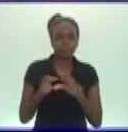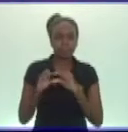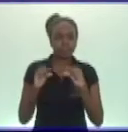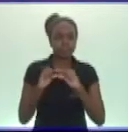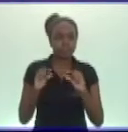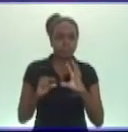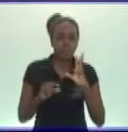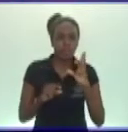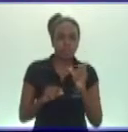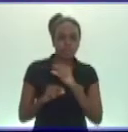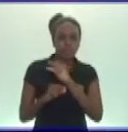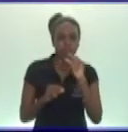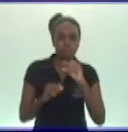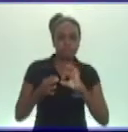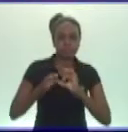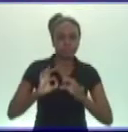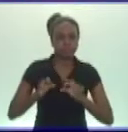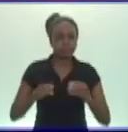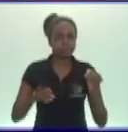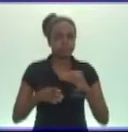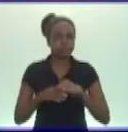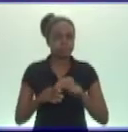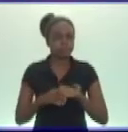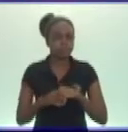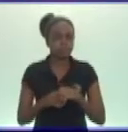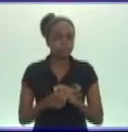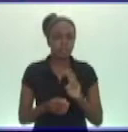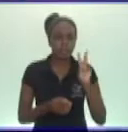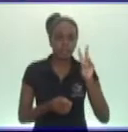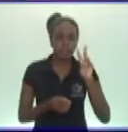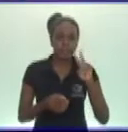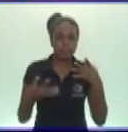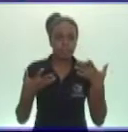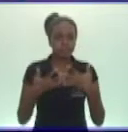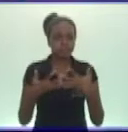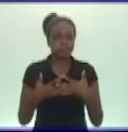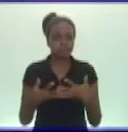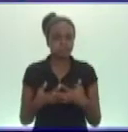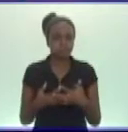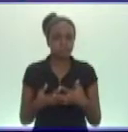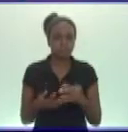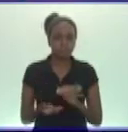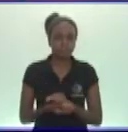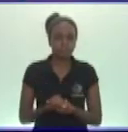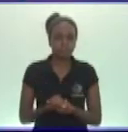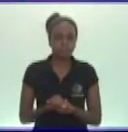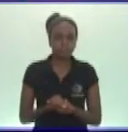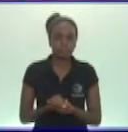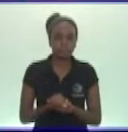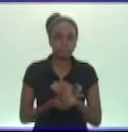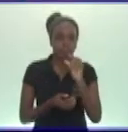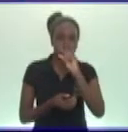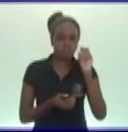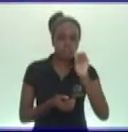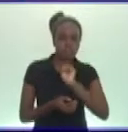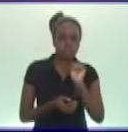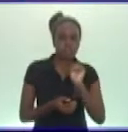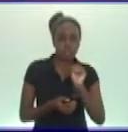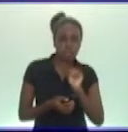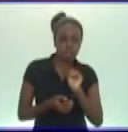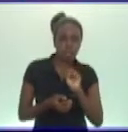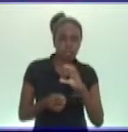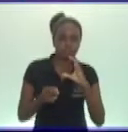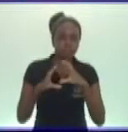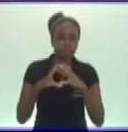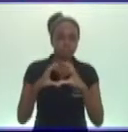número de oraciones gramaticales que le integran, al número de verbos conjugados que posee, las llamadas oraciones simples o